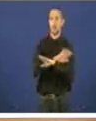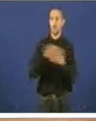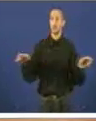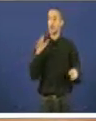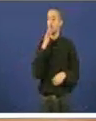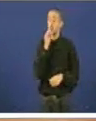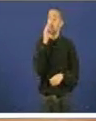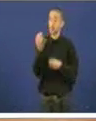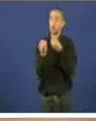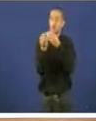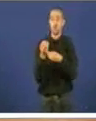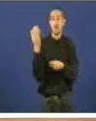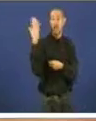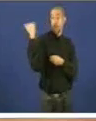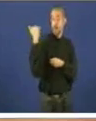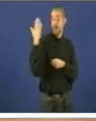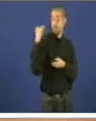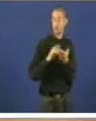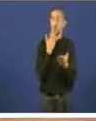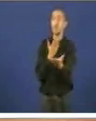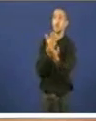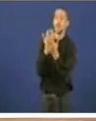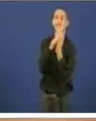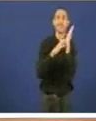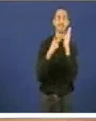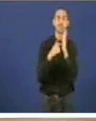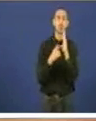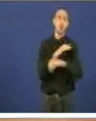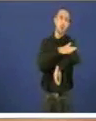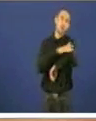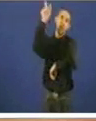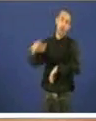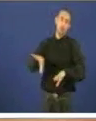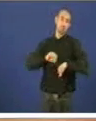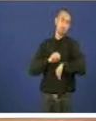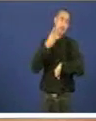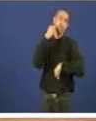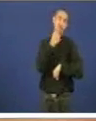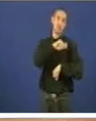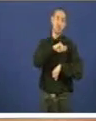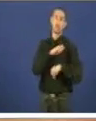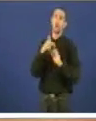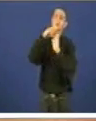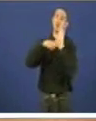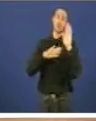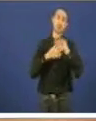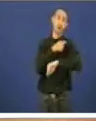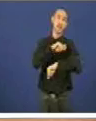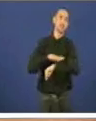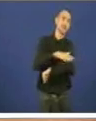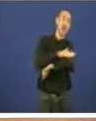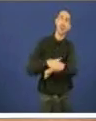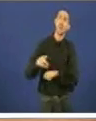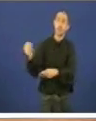onte solicitei por escrito o gobernador do Banco de España en base á normativa estatal, en base